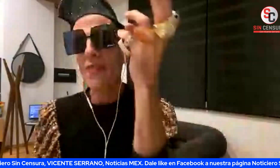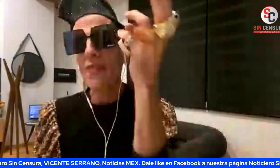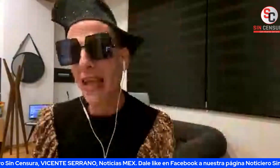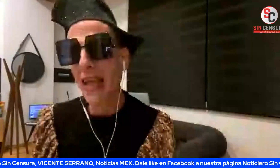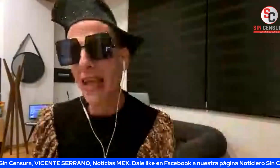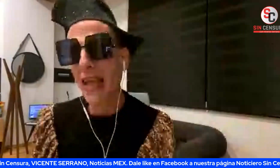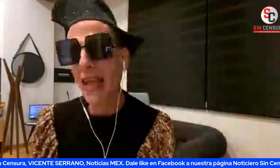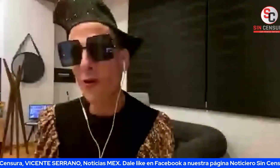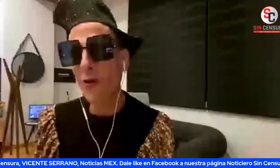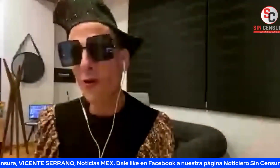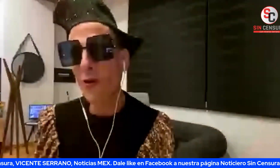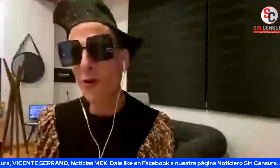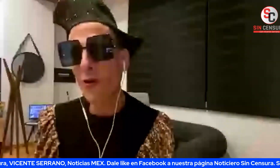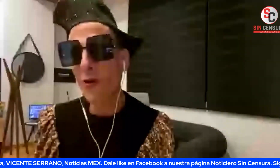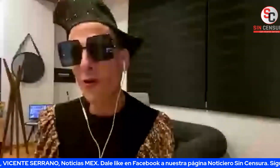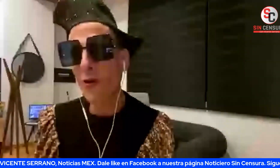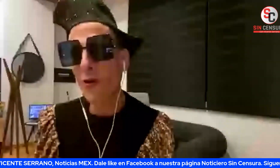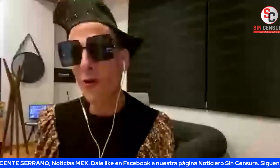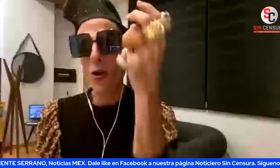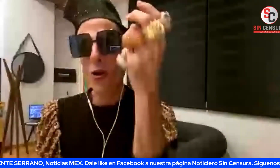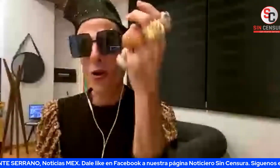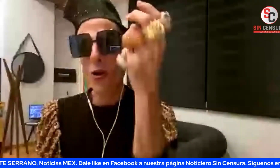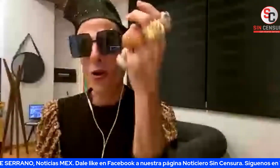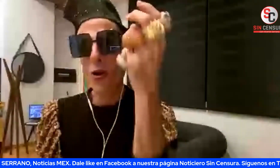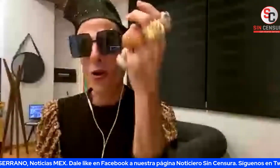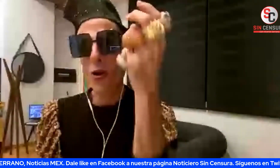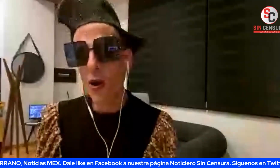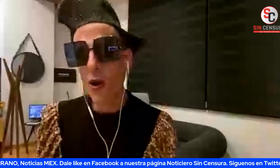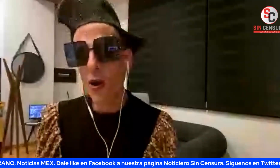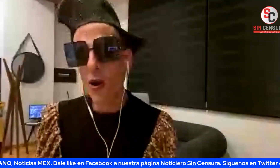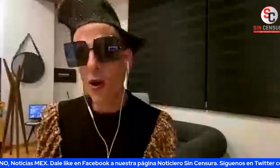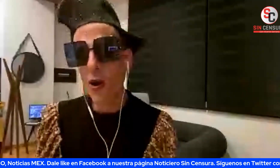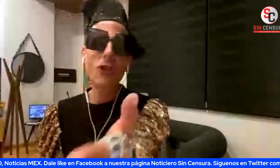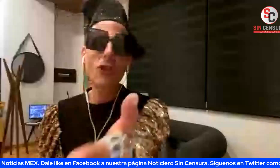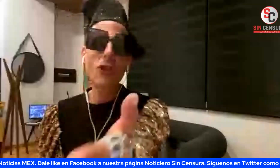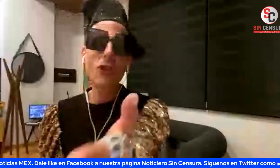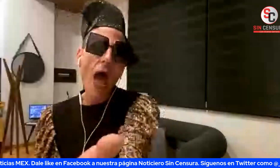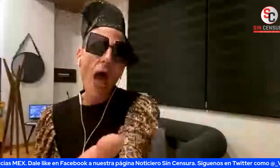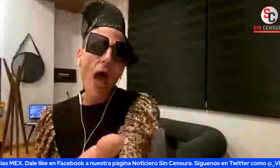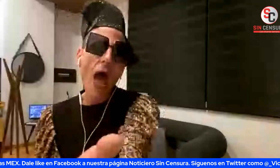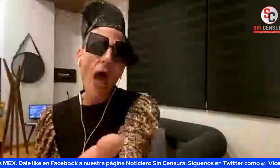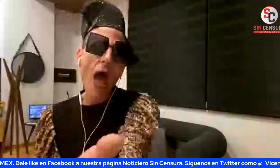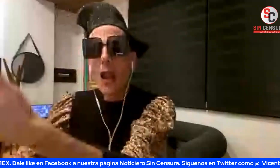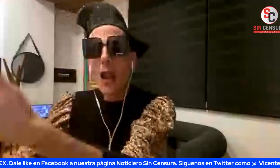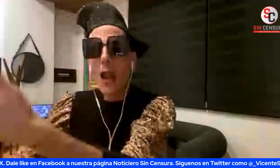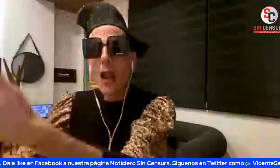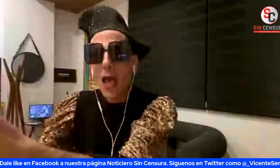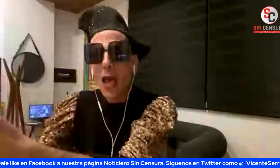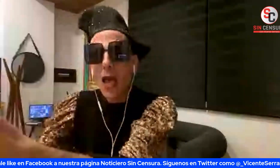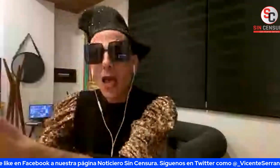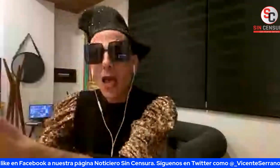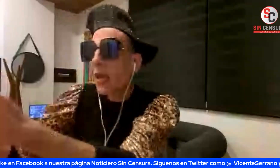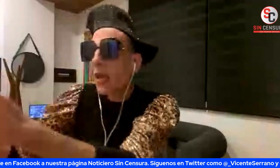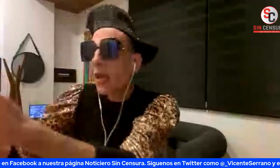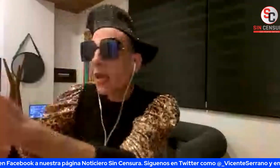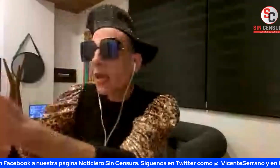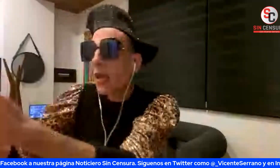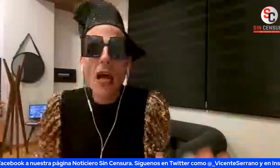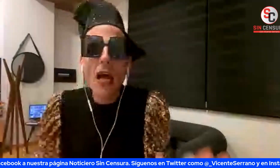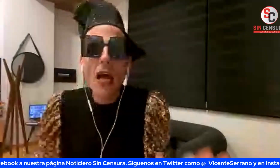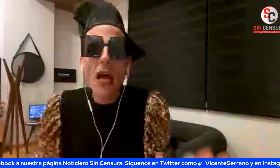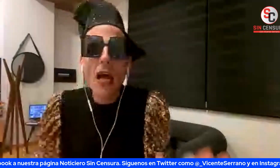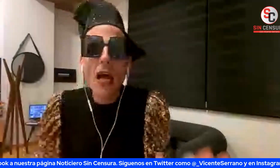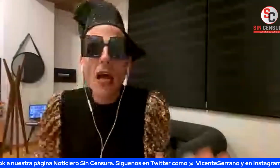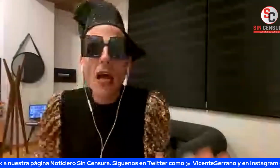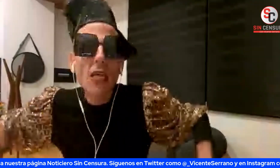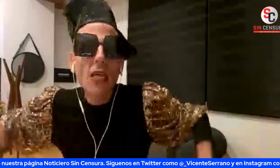los universitarios, de la gente, porque no hubiera represión, contra una que solamente se dedicaba en un